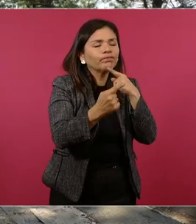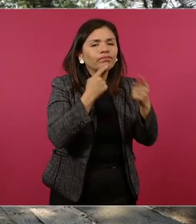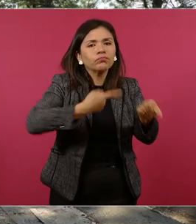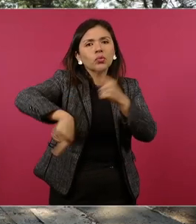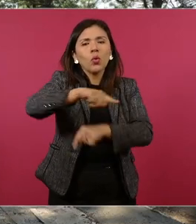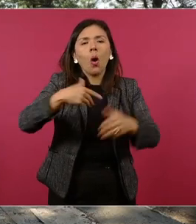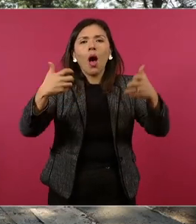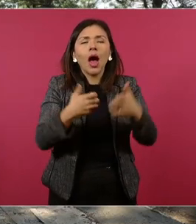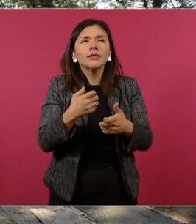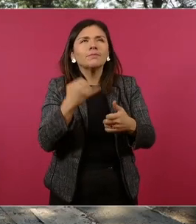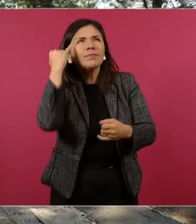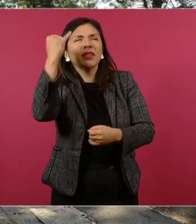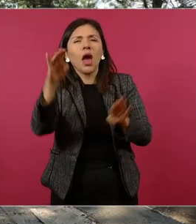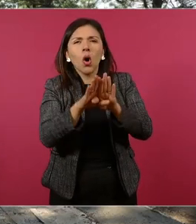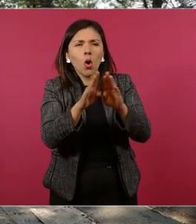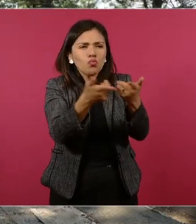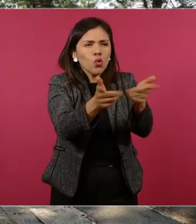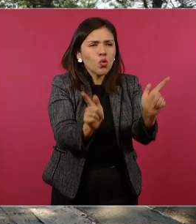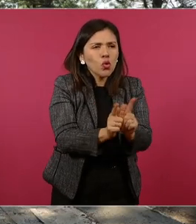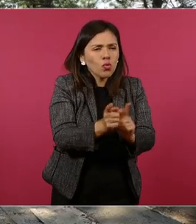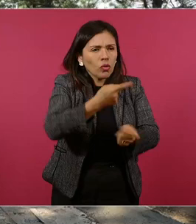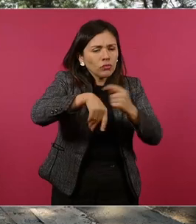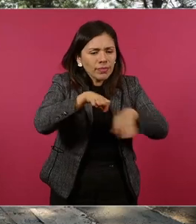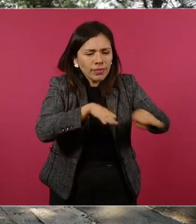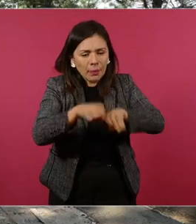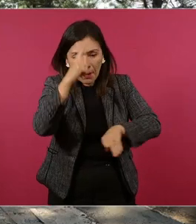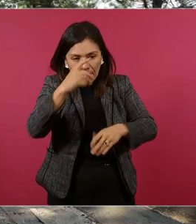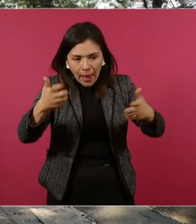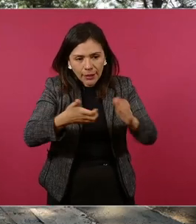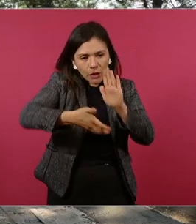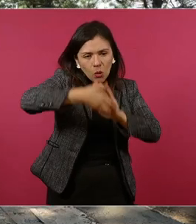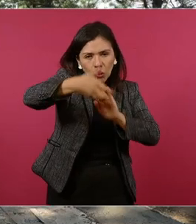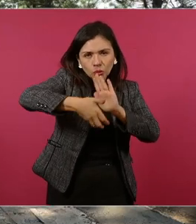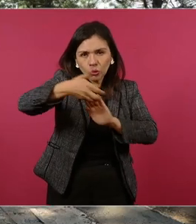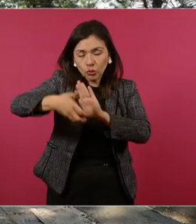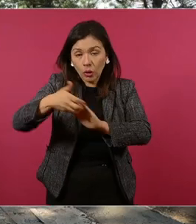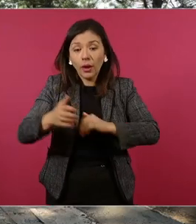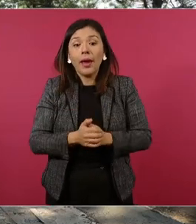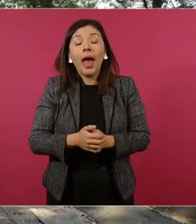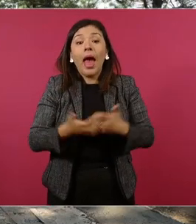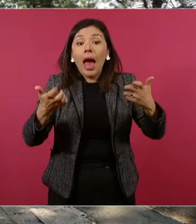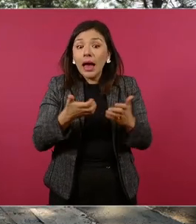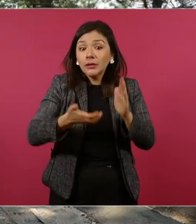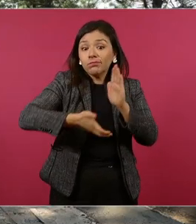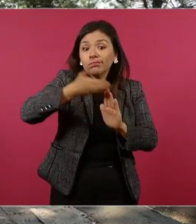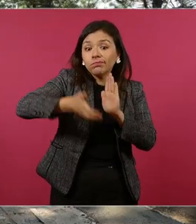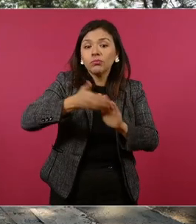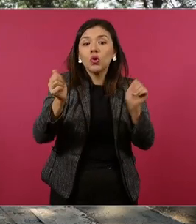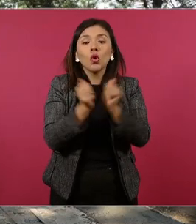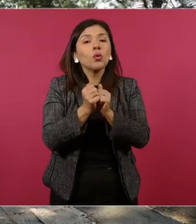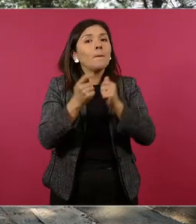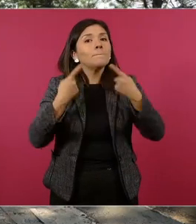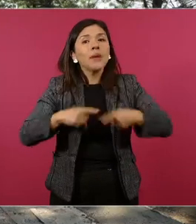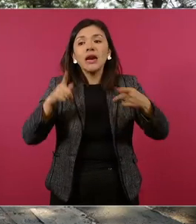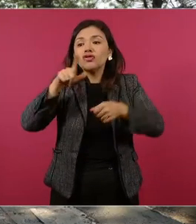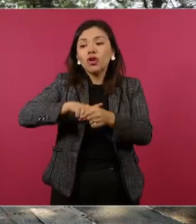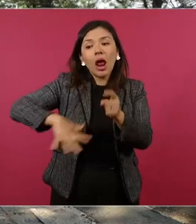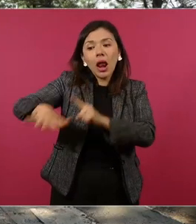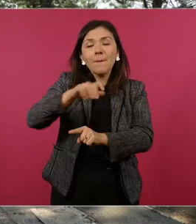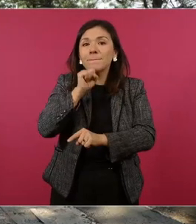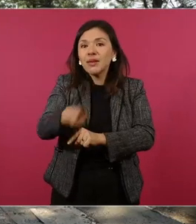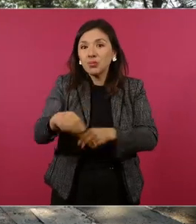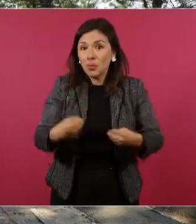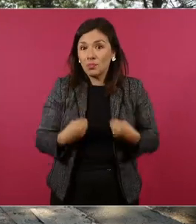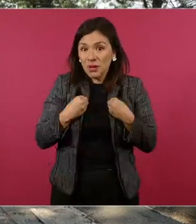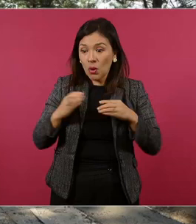propio comité para poder construir el camino y se construye con mano de obra local generando